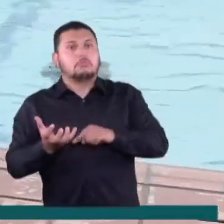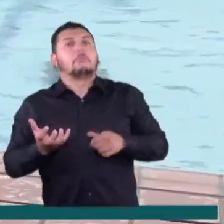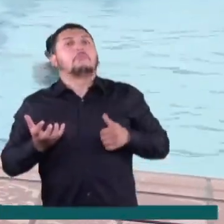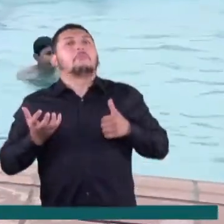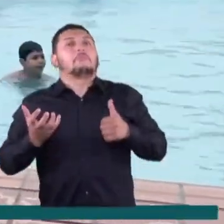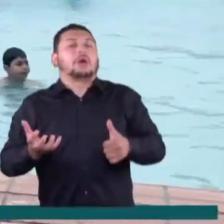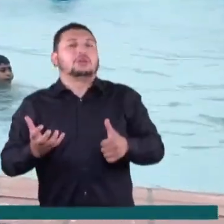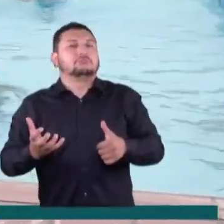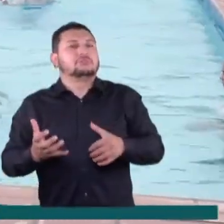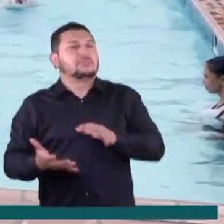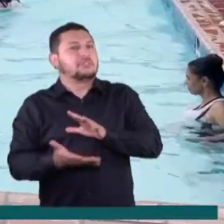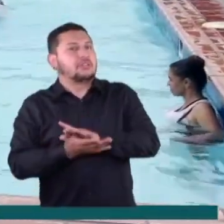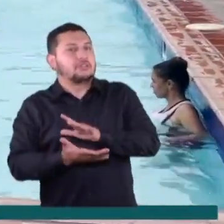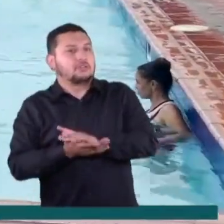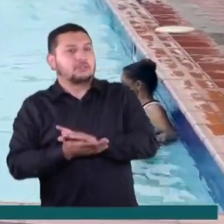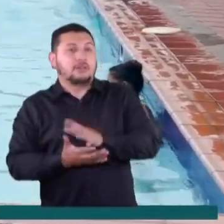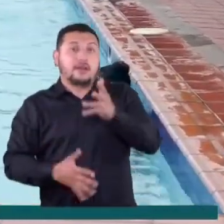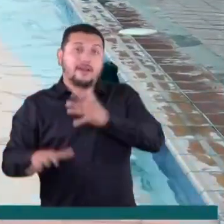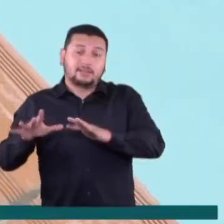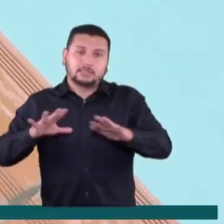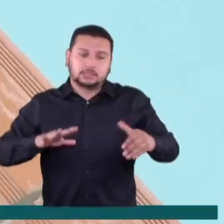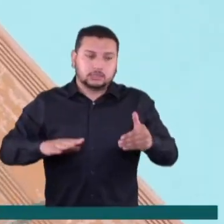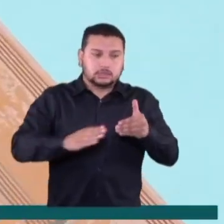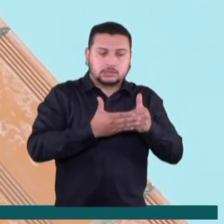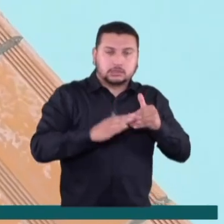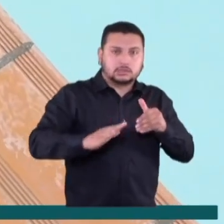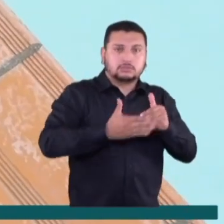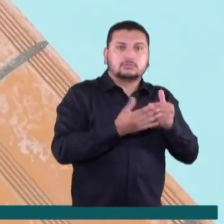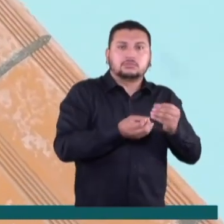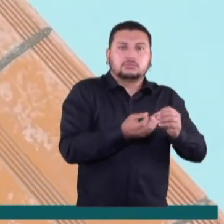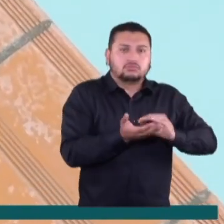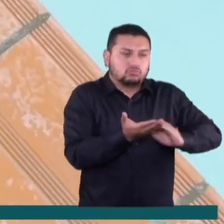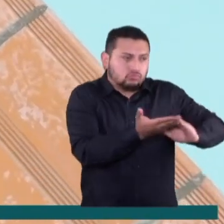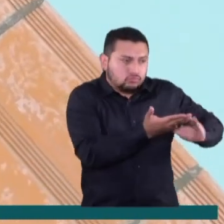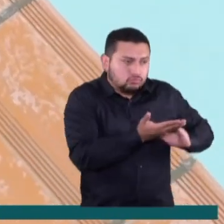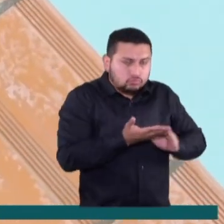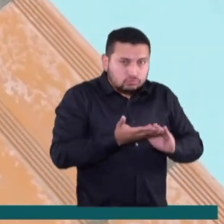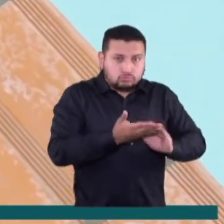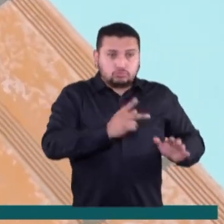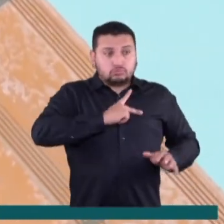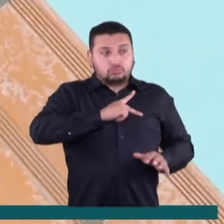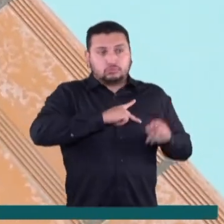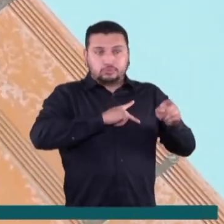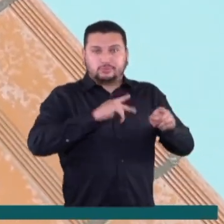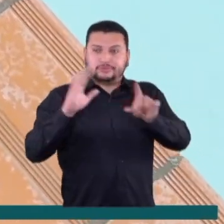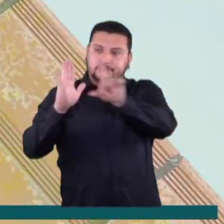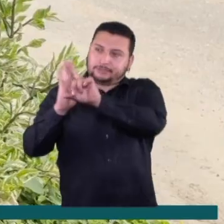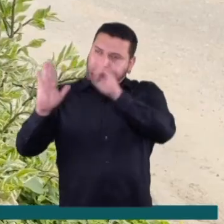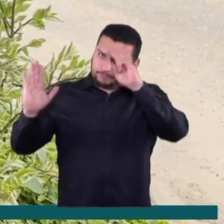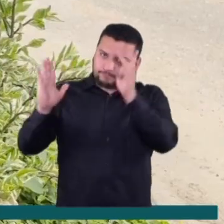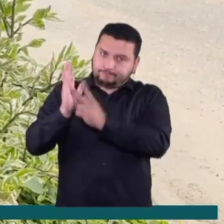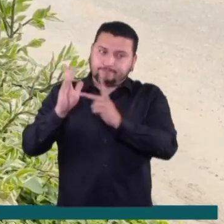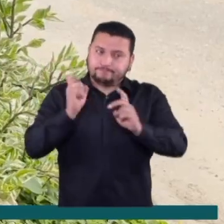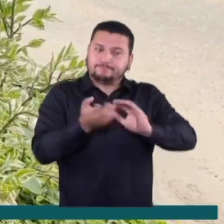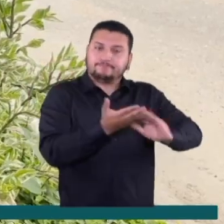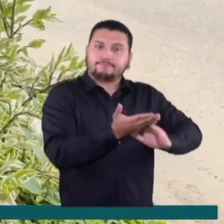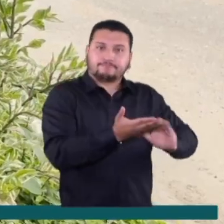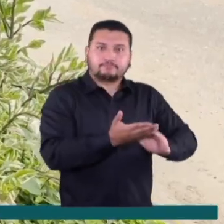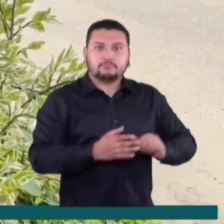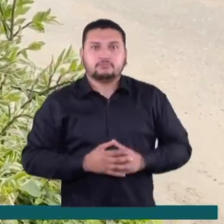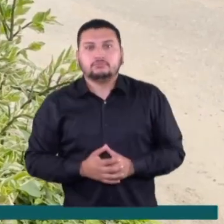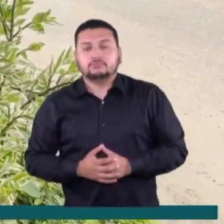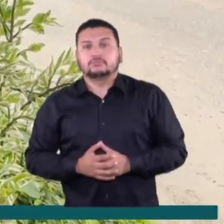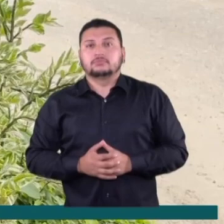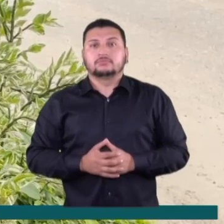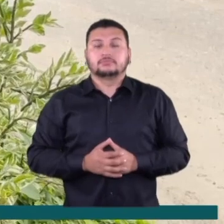usarlas, por lo que los cierres serán preventivos y con el propósito de que los propietarios cumplan con la ley.